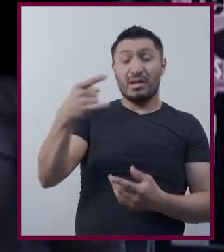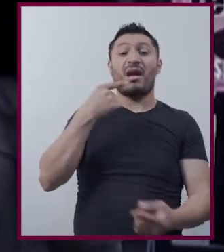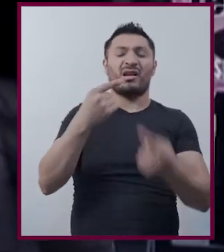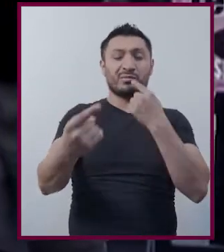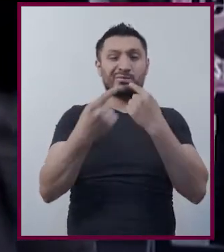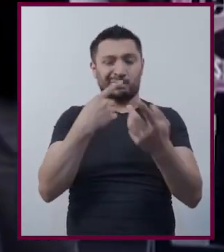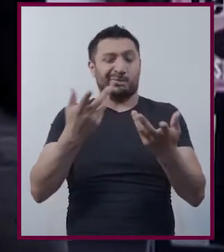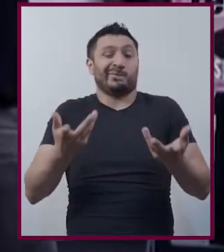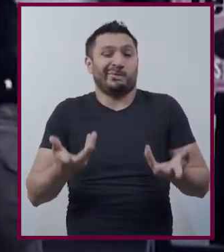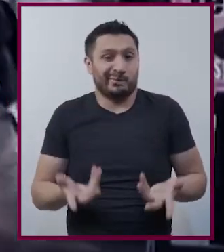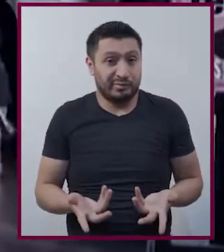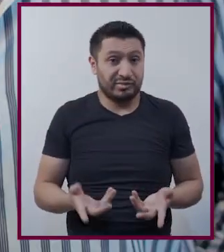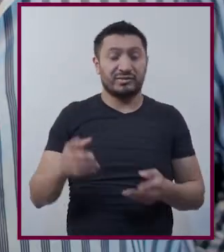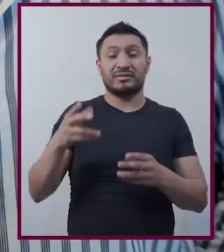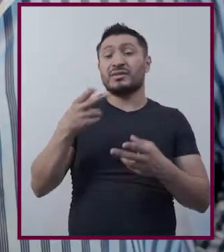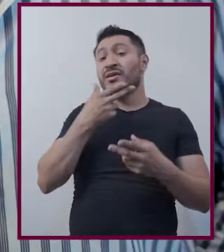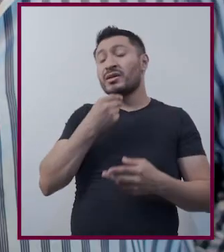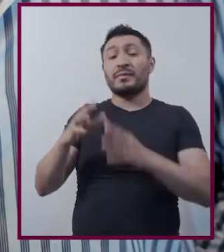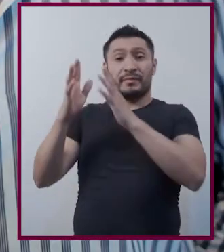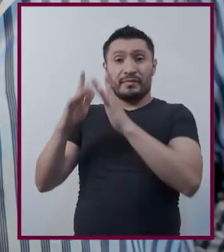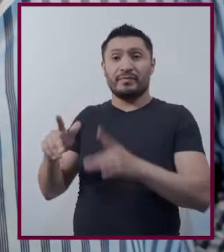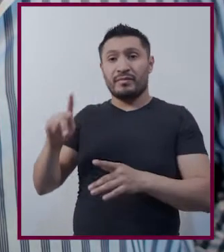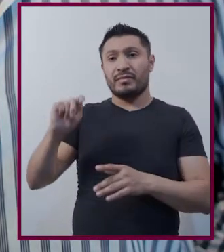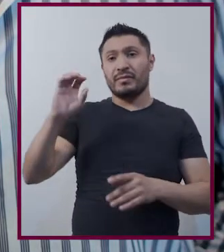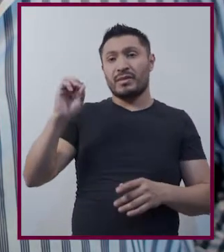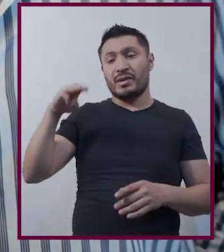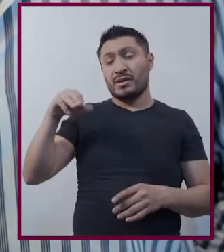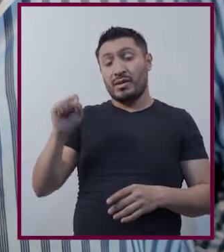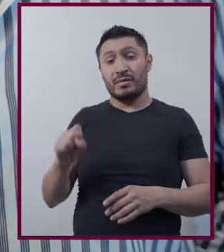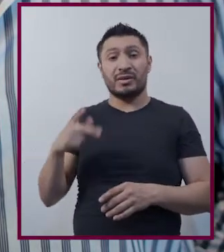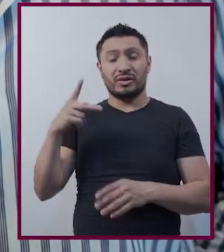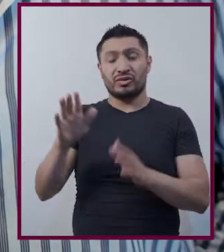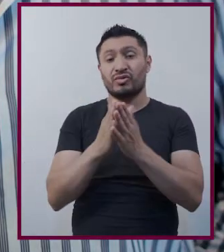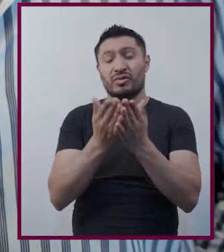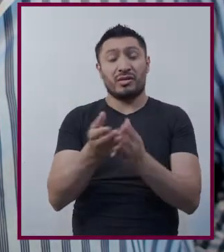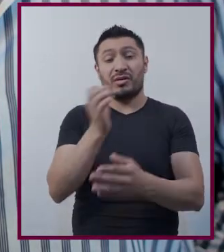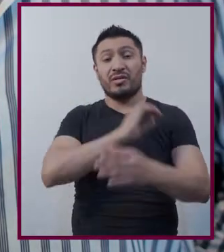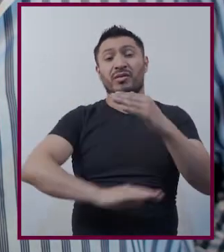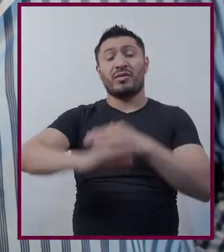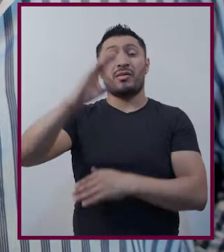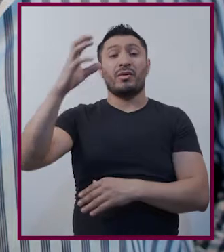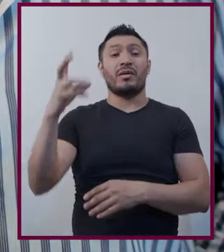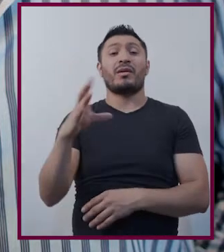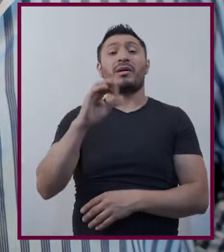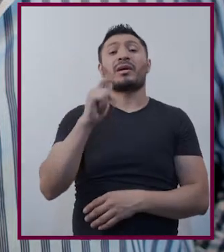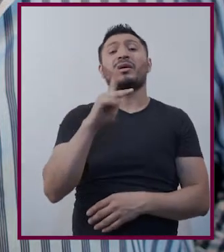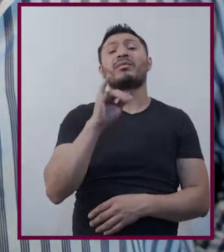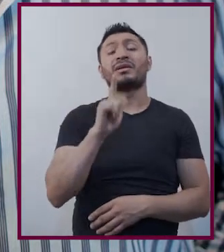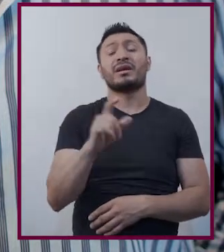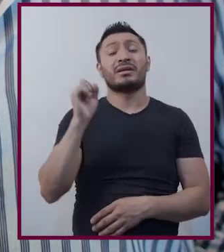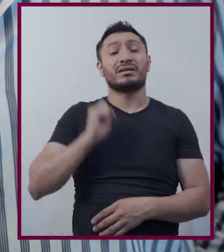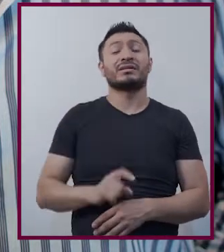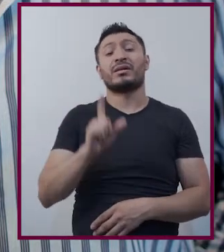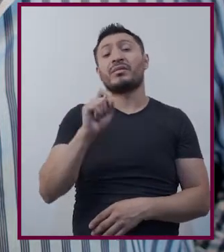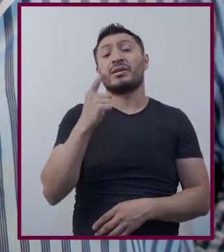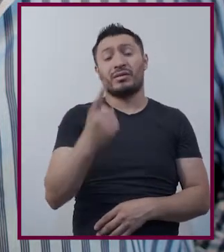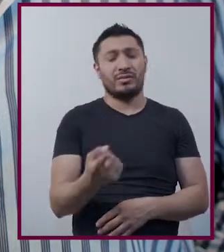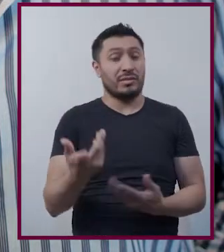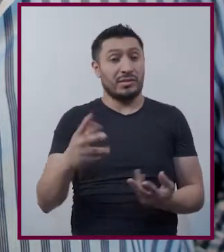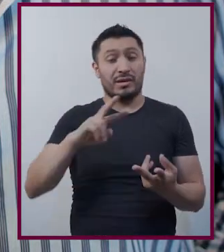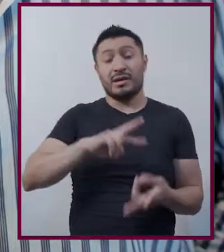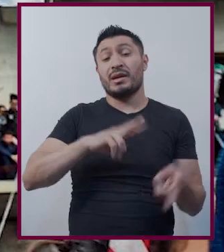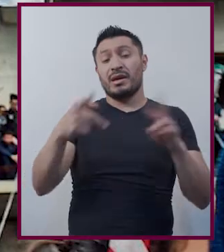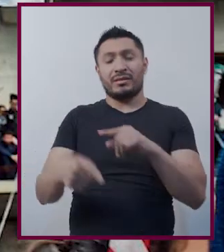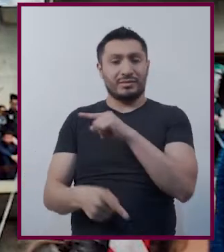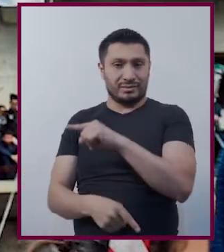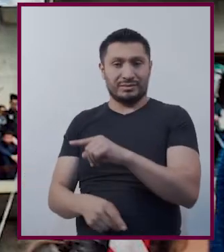y crítica el buen francés Thomas Piketty, con su famoso libro Capital en el siglo XXI, en el que, al contrario de